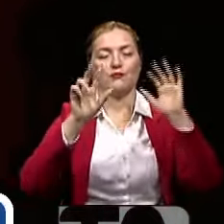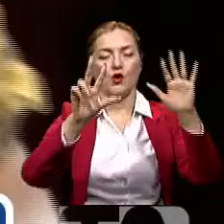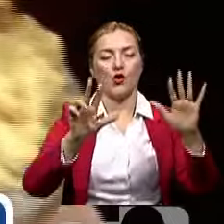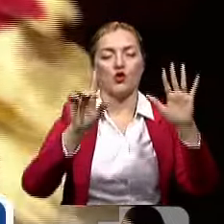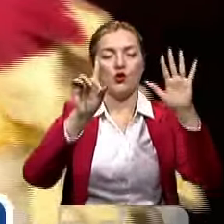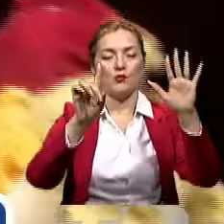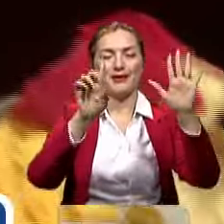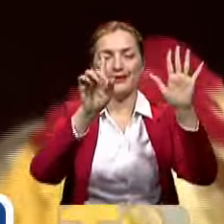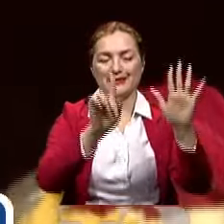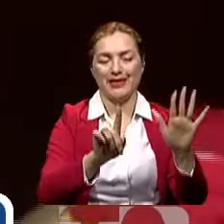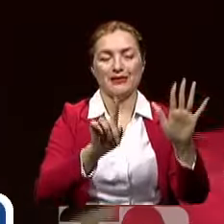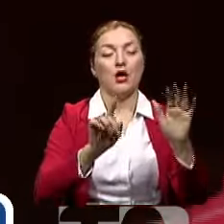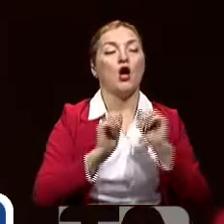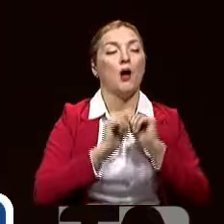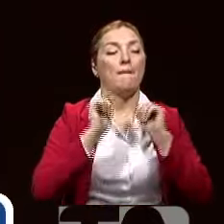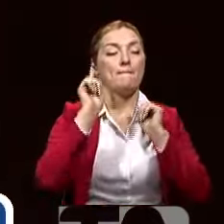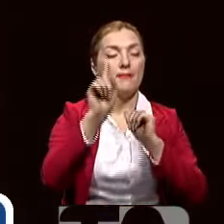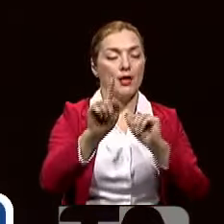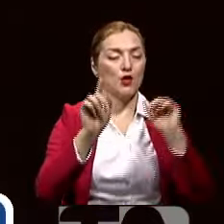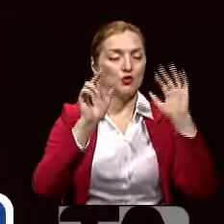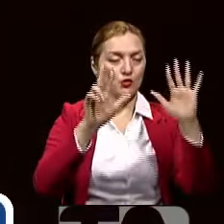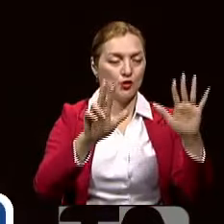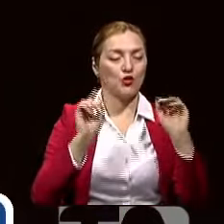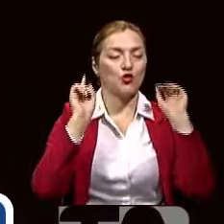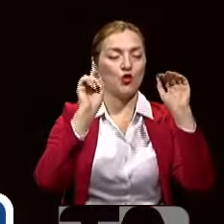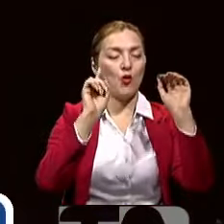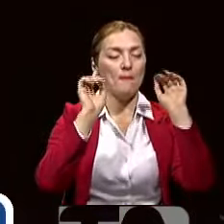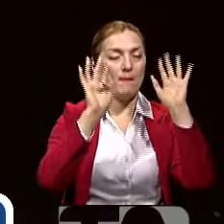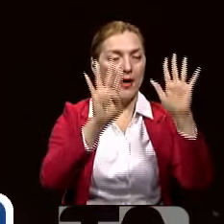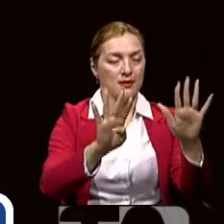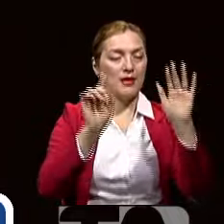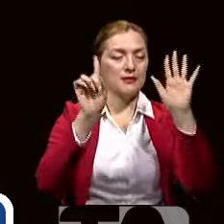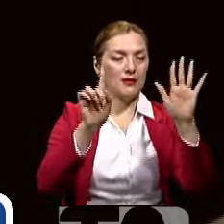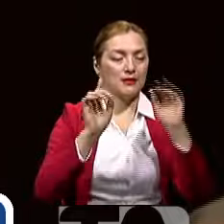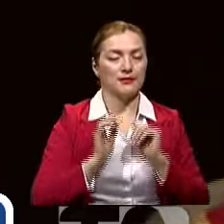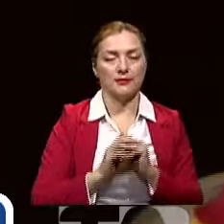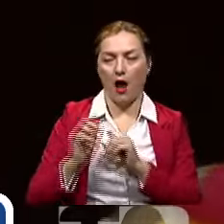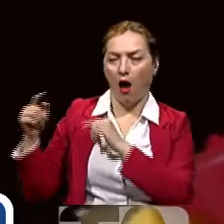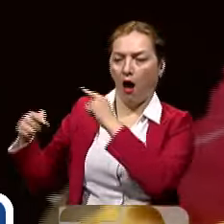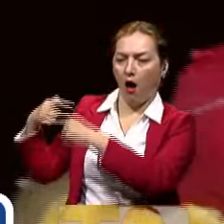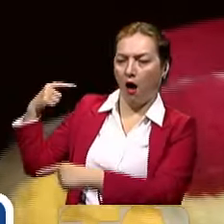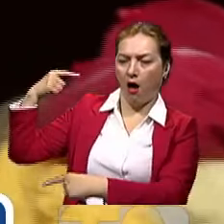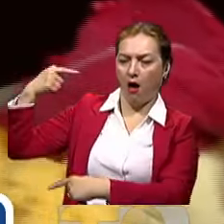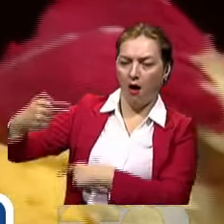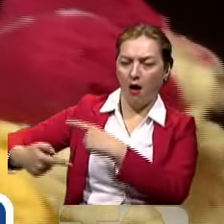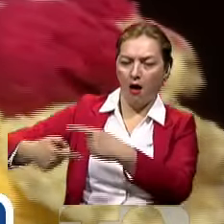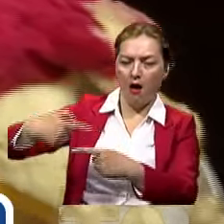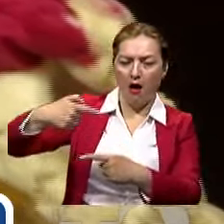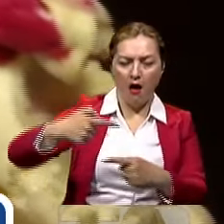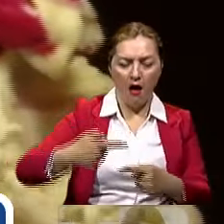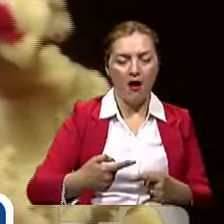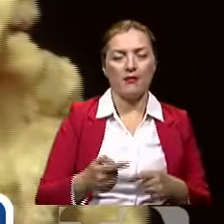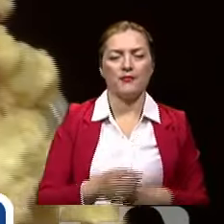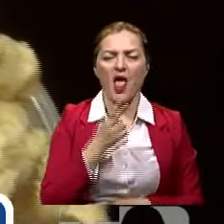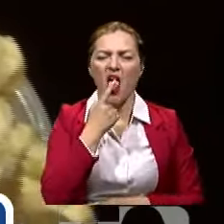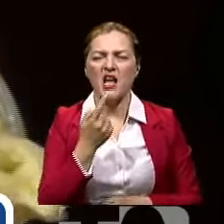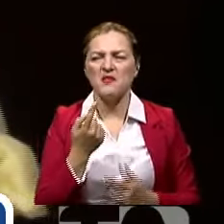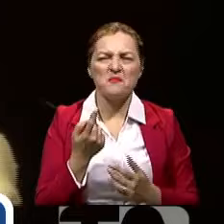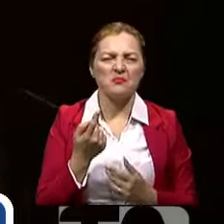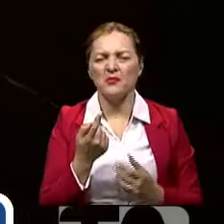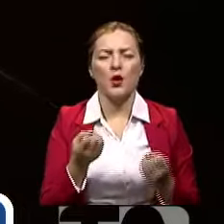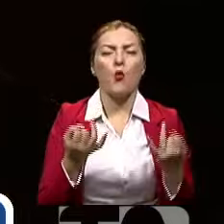1896. ¡Qué maravilla! Y esto continúa de generación en generación. ¿Cuántos sabores tenemos? Sí, tenemos como 20